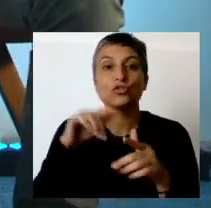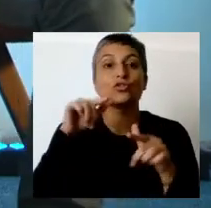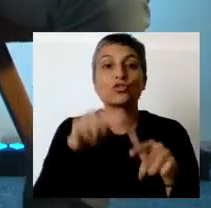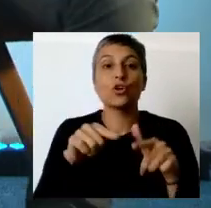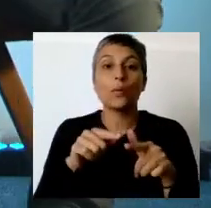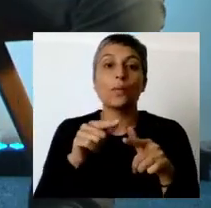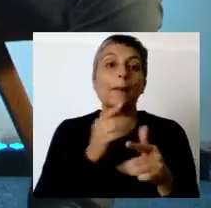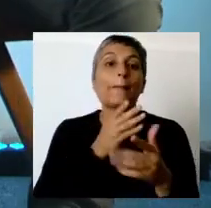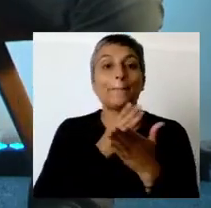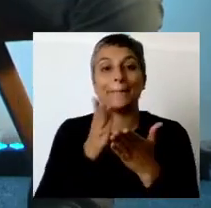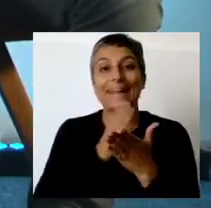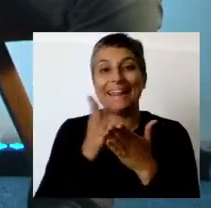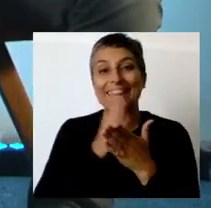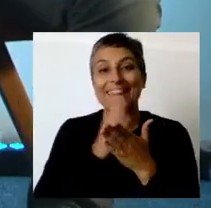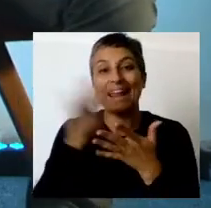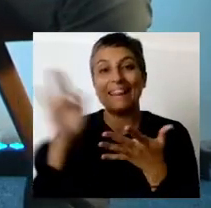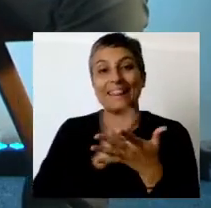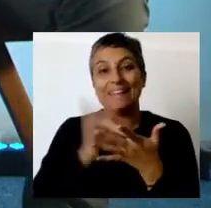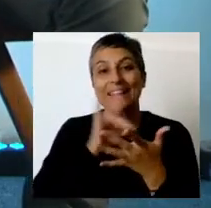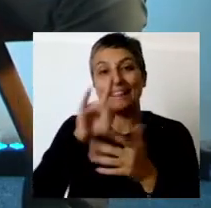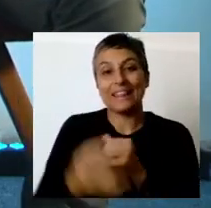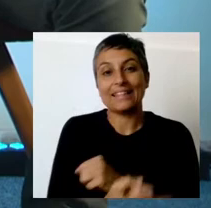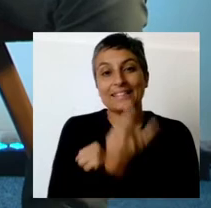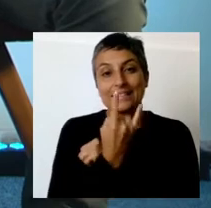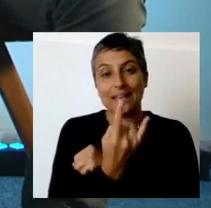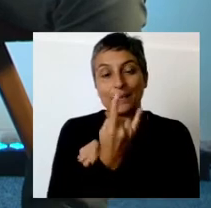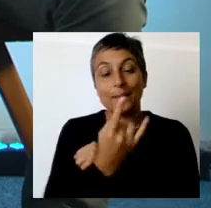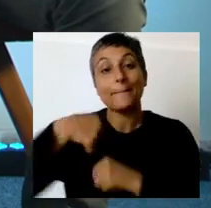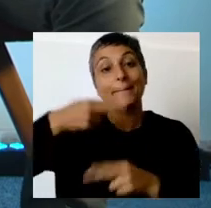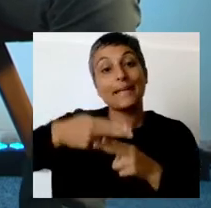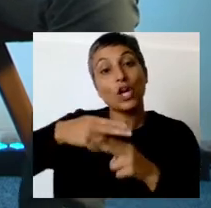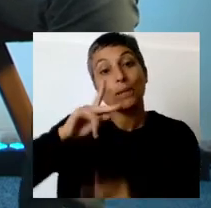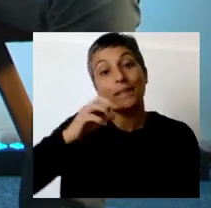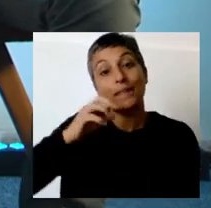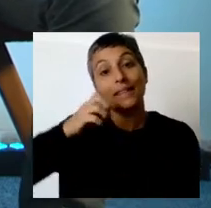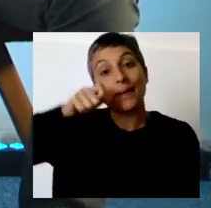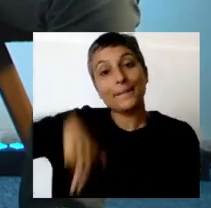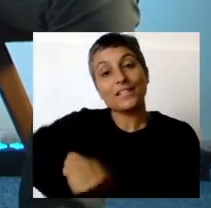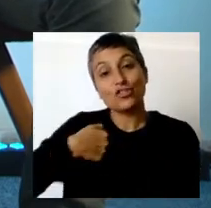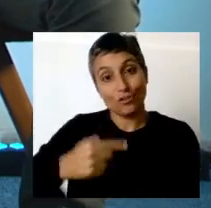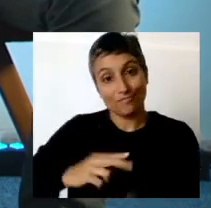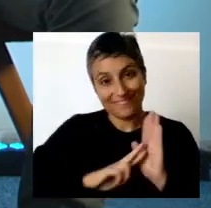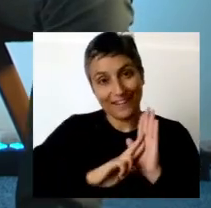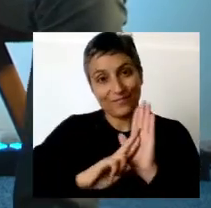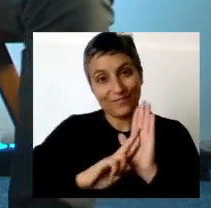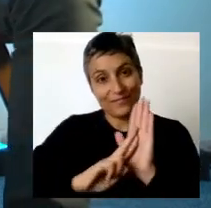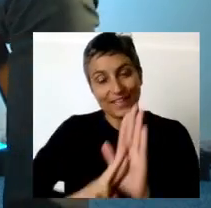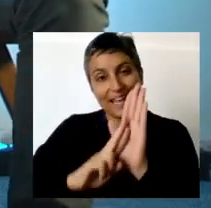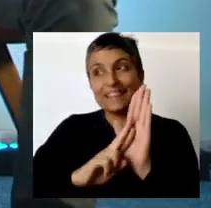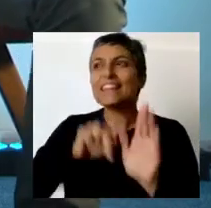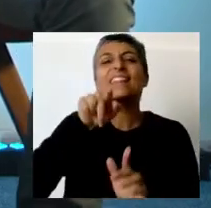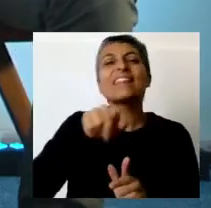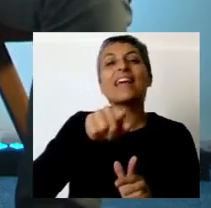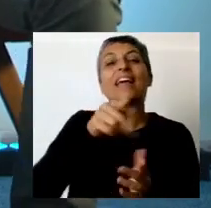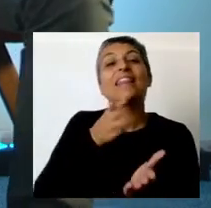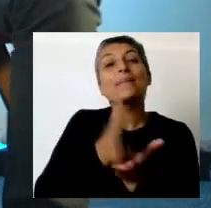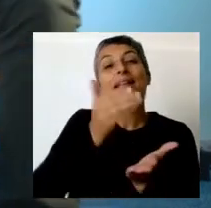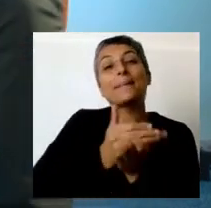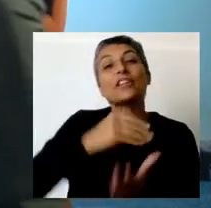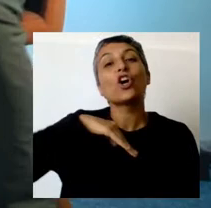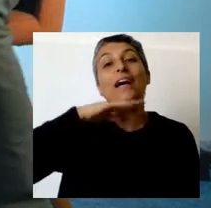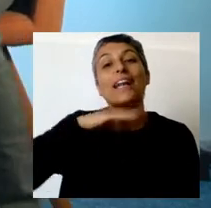Ceibal. Mi nombre es Damián Musso y soy referente de los departamentos de Canelones y Montevideo. En esta ocasión me